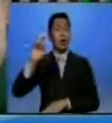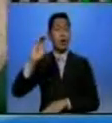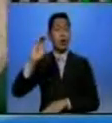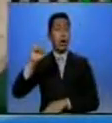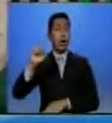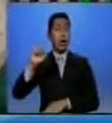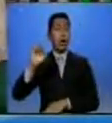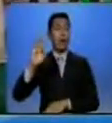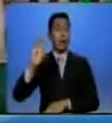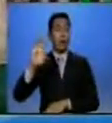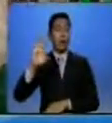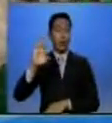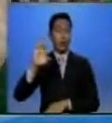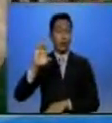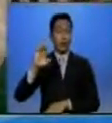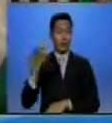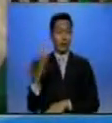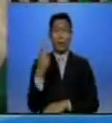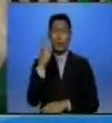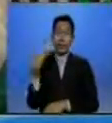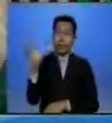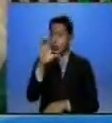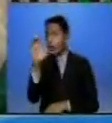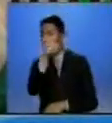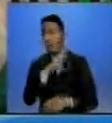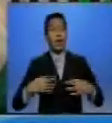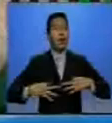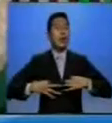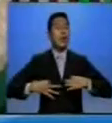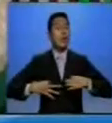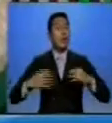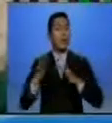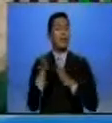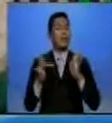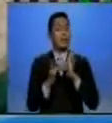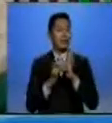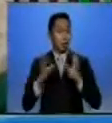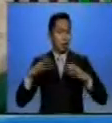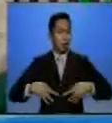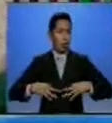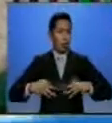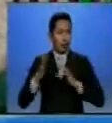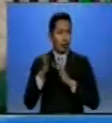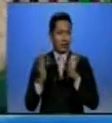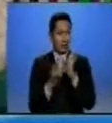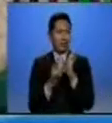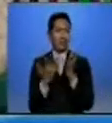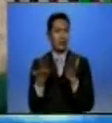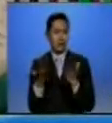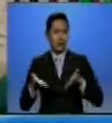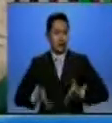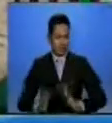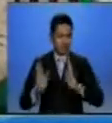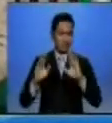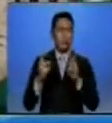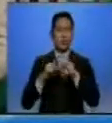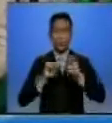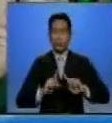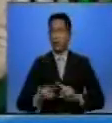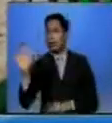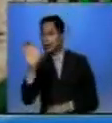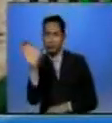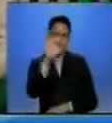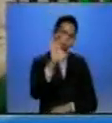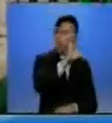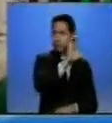el mejor traje al niño Jesús y vestirlo especialmente para la Nochebuena. Así es, y hay trajes a la medida con diferentes motivos que forman parte